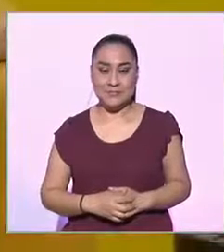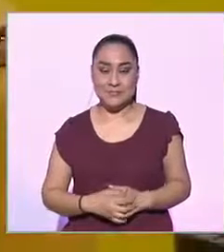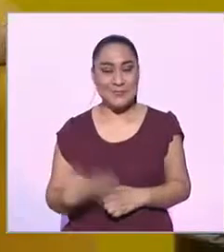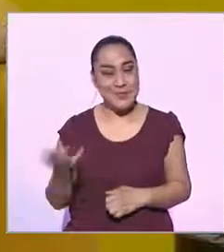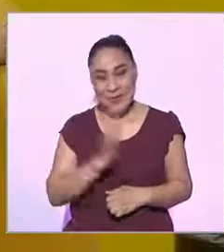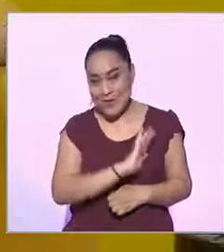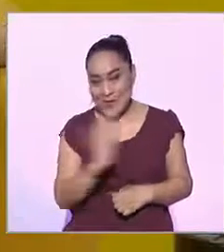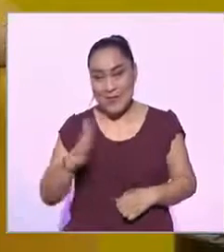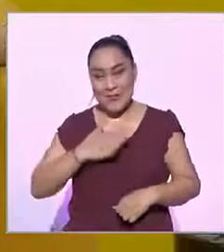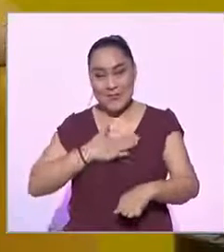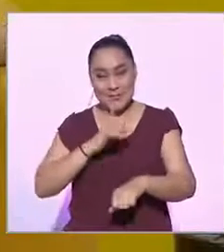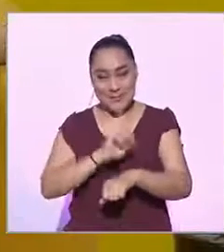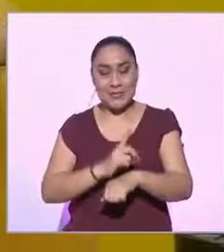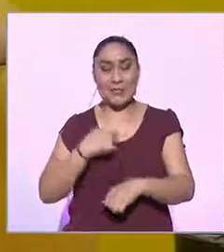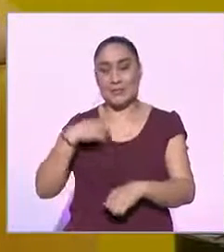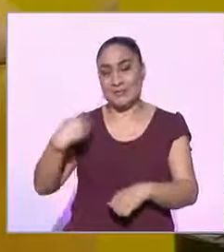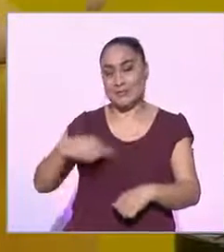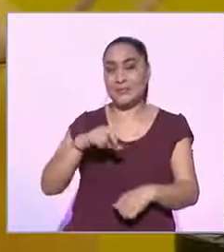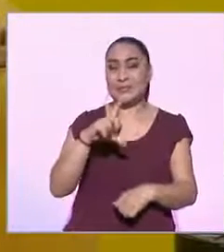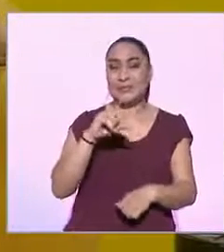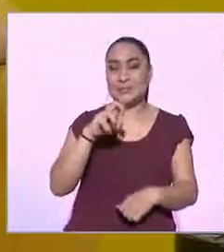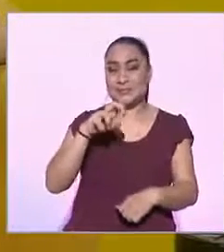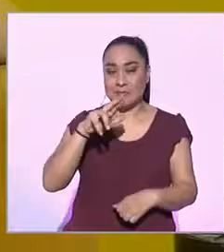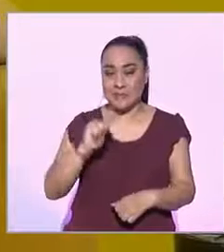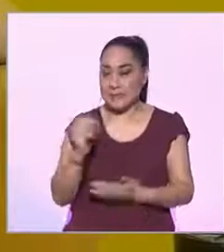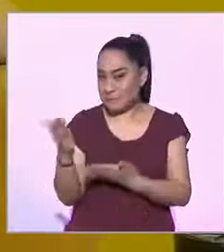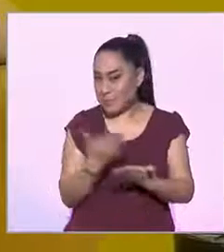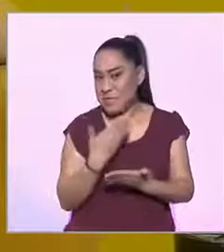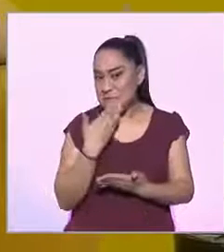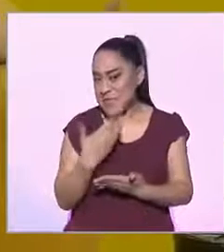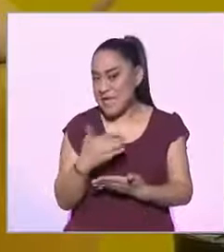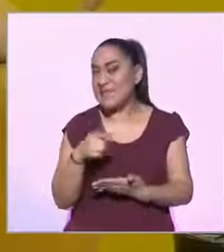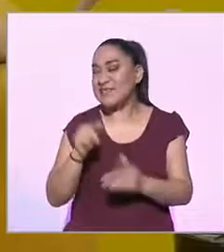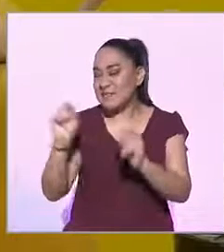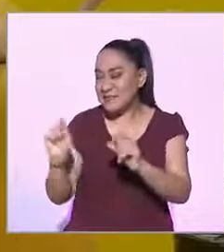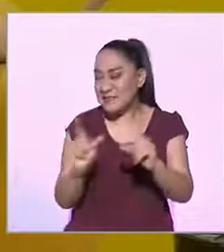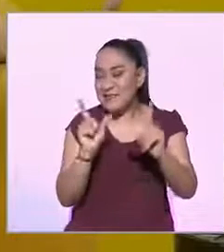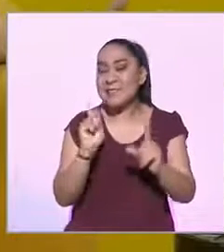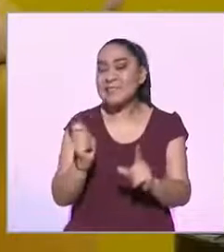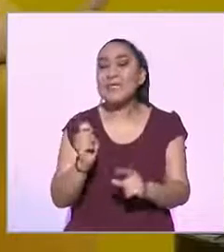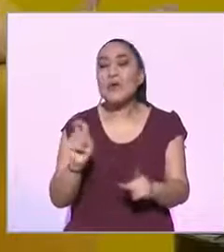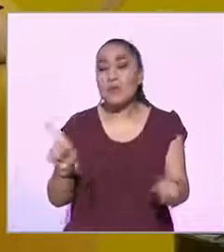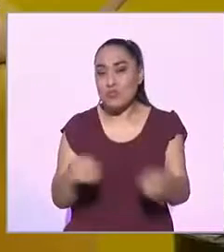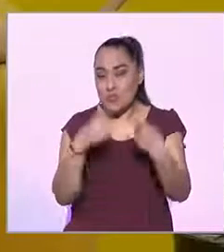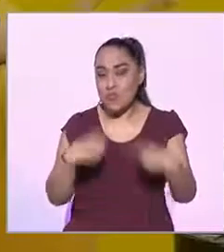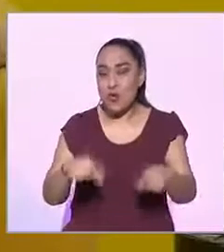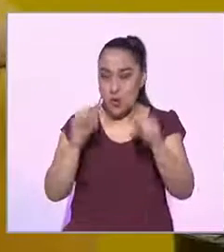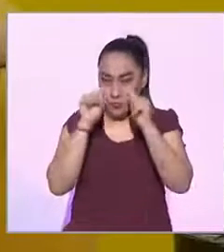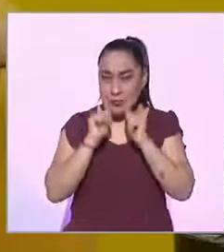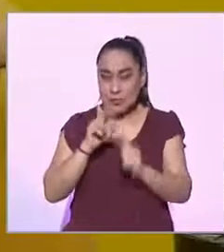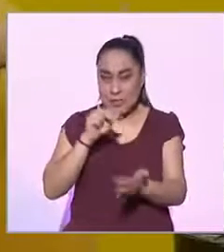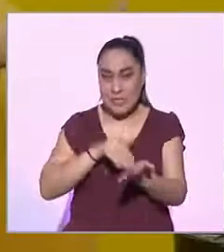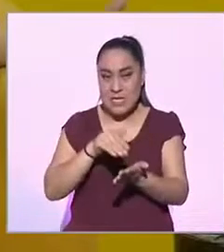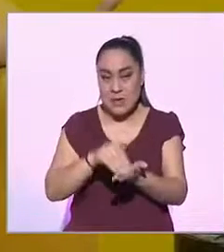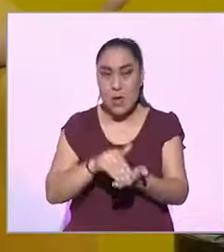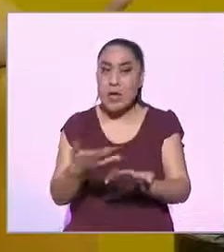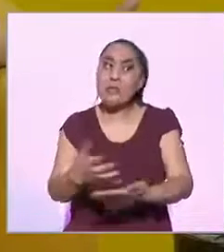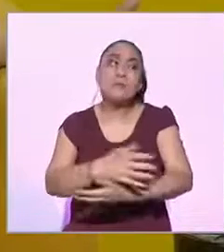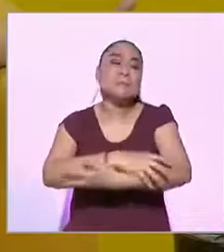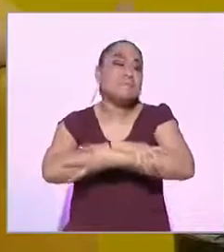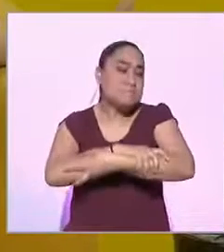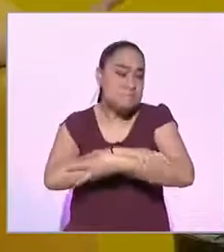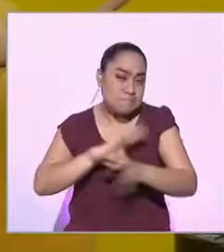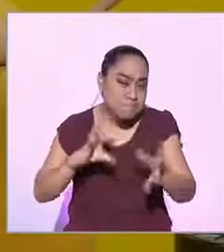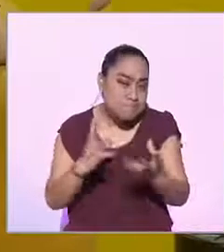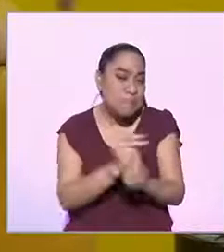Hola, muy buenos días, soy Lorena María Peñé. Bienvenidos a su espacio Música y Ceguera en 80 millones. Sororidad para todas y este